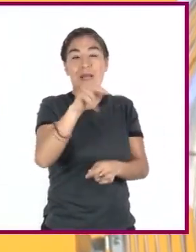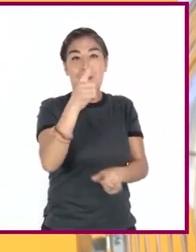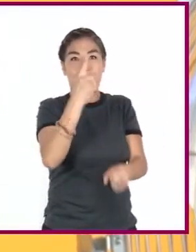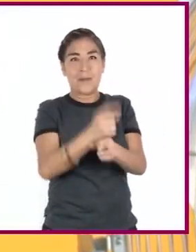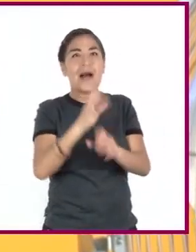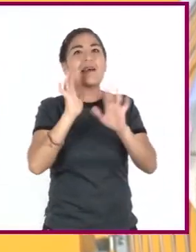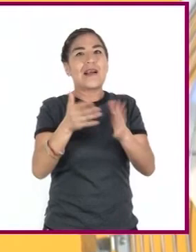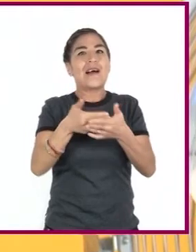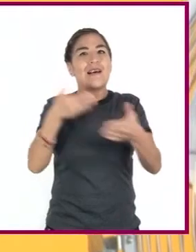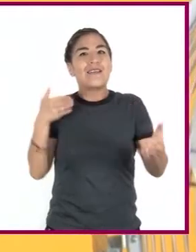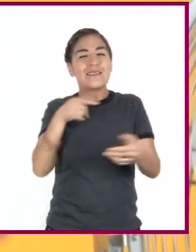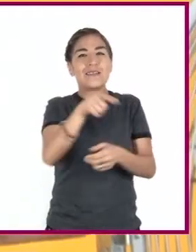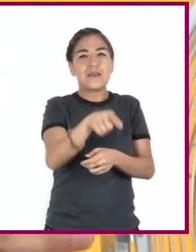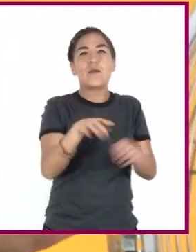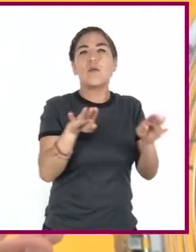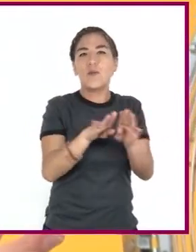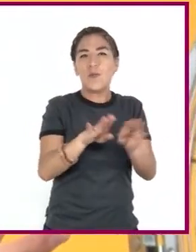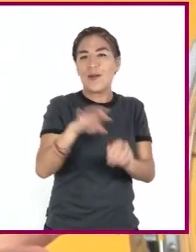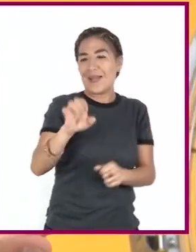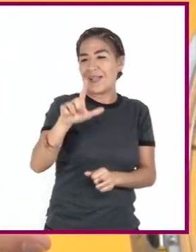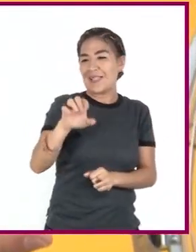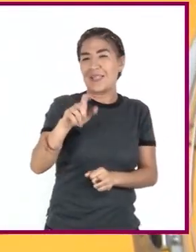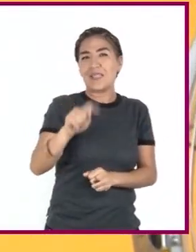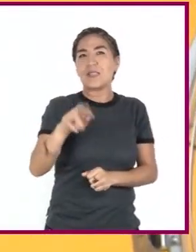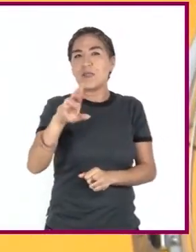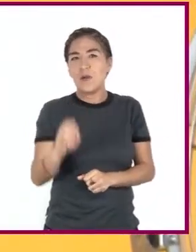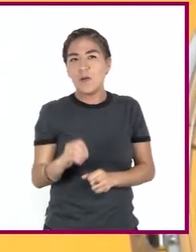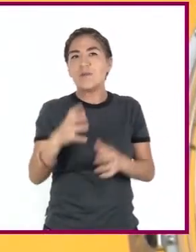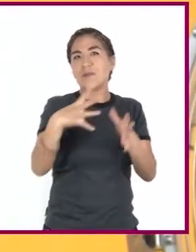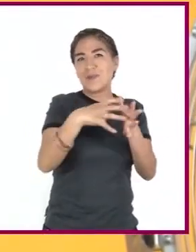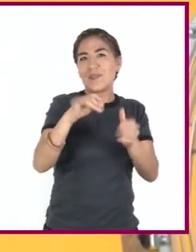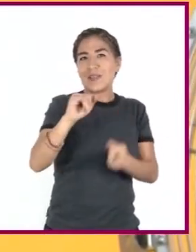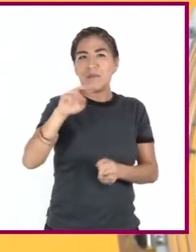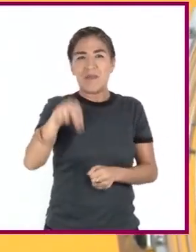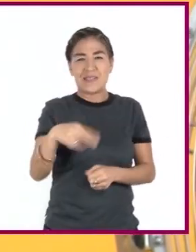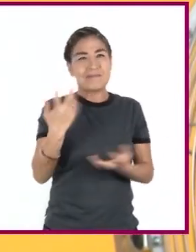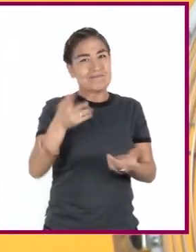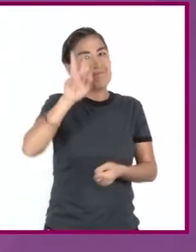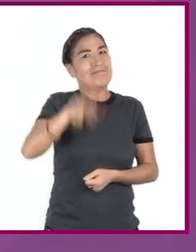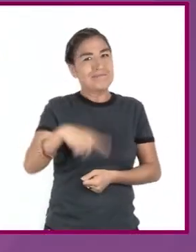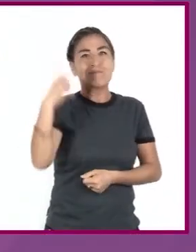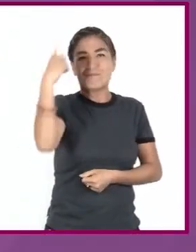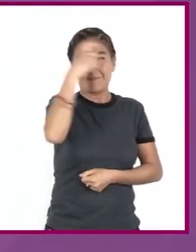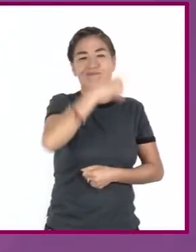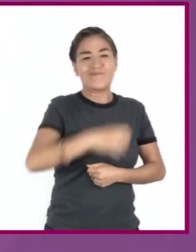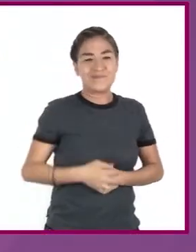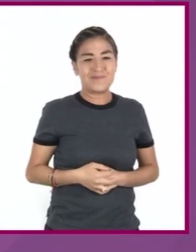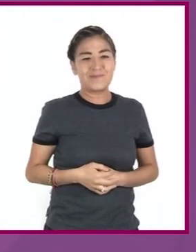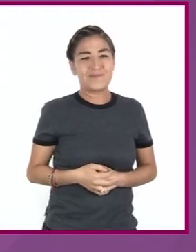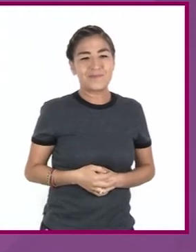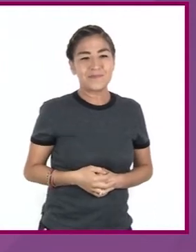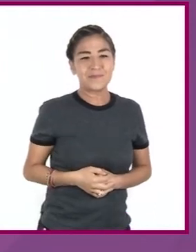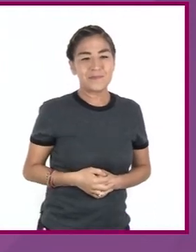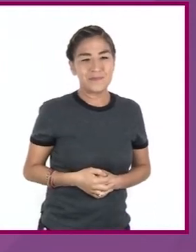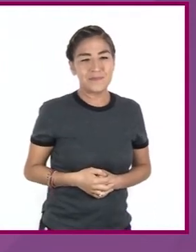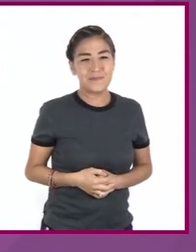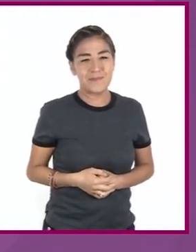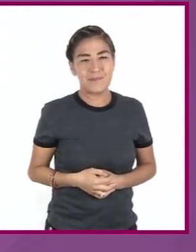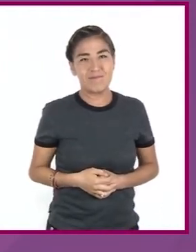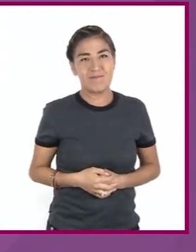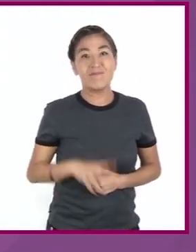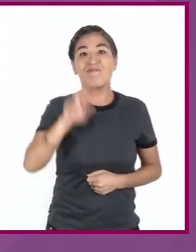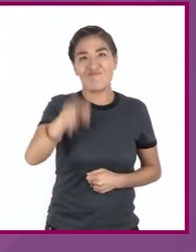ya había dejado de ser un electroimán. Vaya, qué complicado. Sí, era